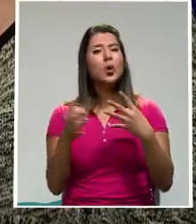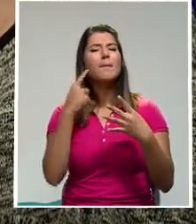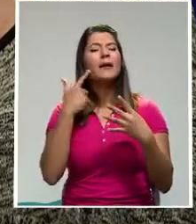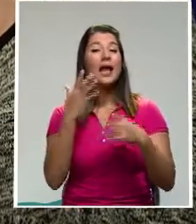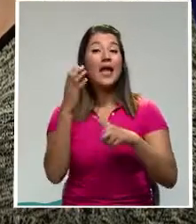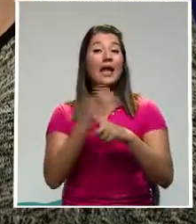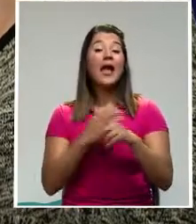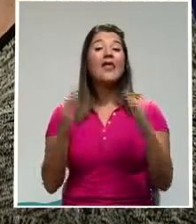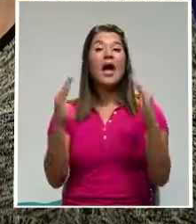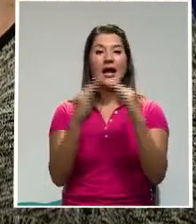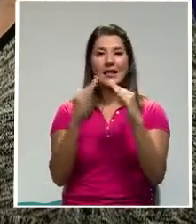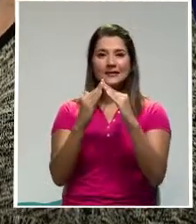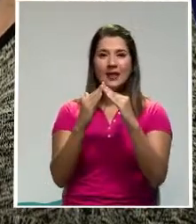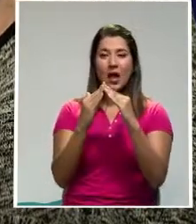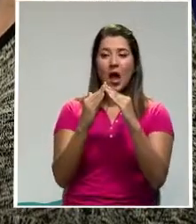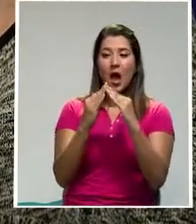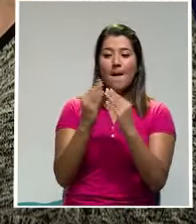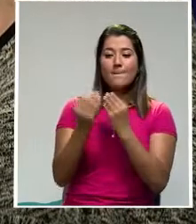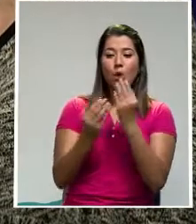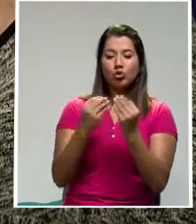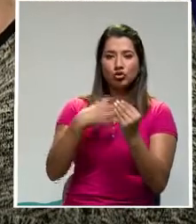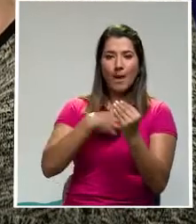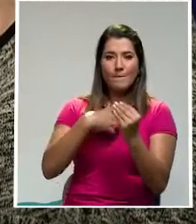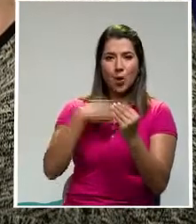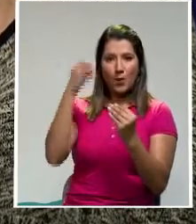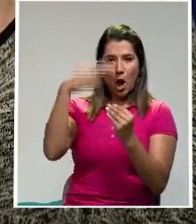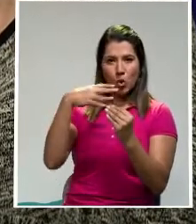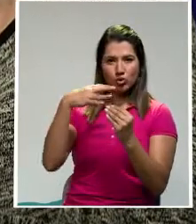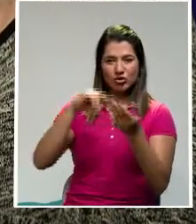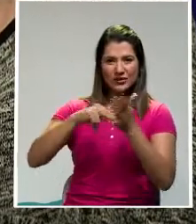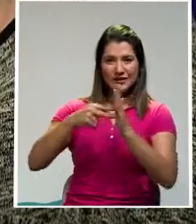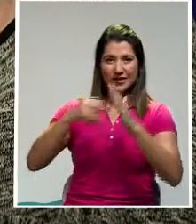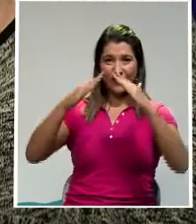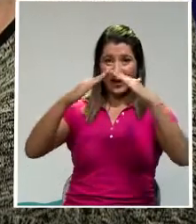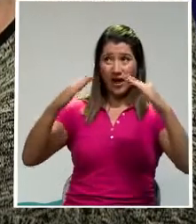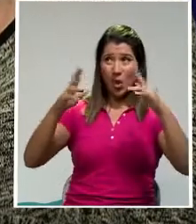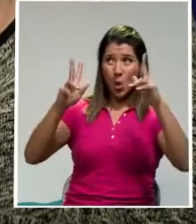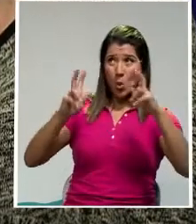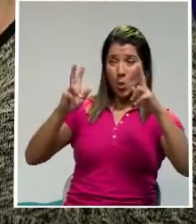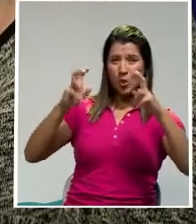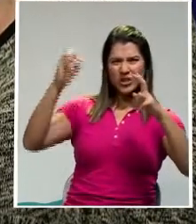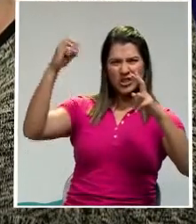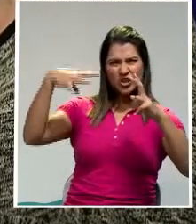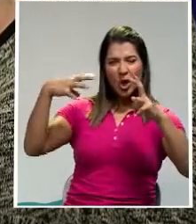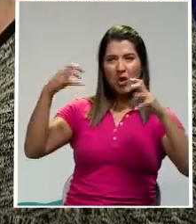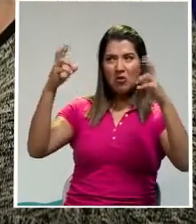sea autosuficiente y además es deseable en términos ambientales.